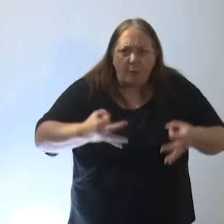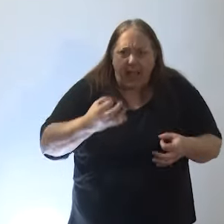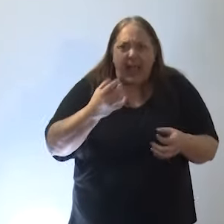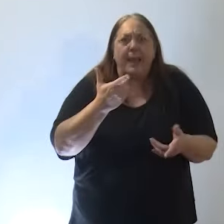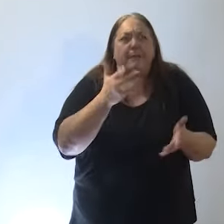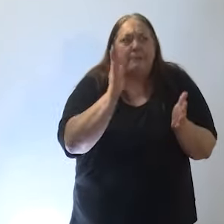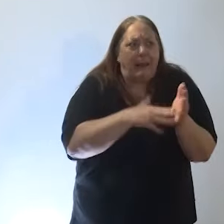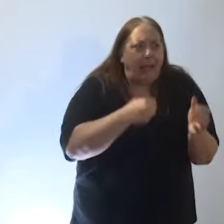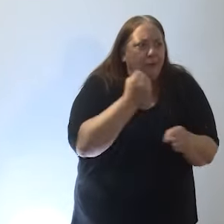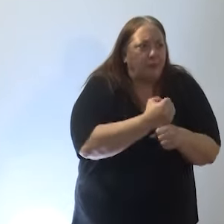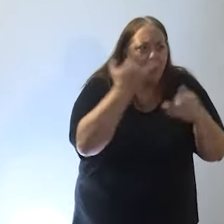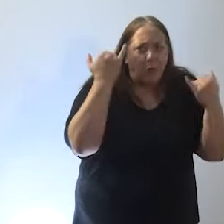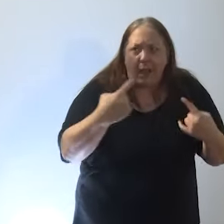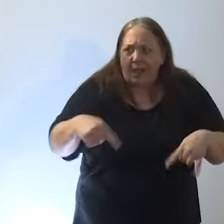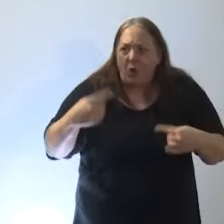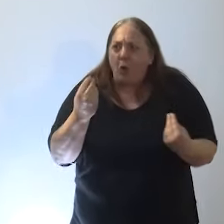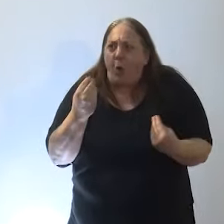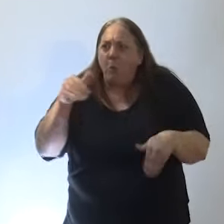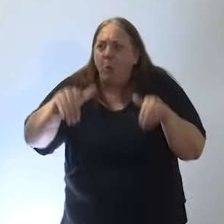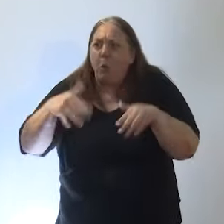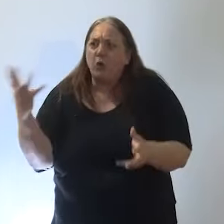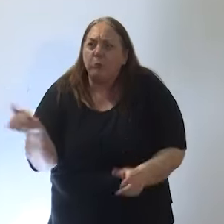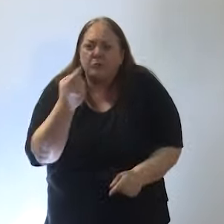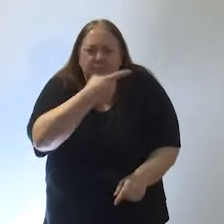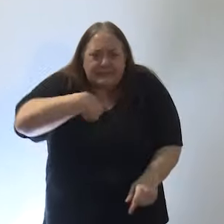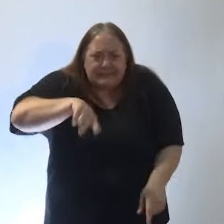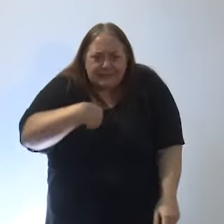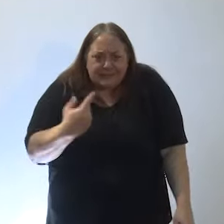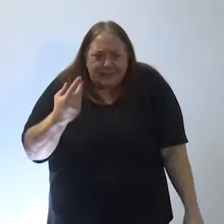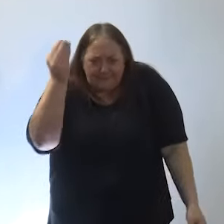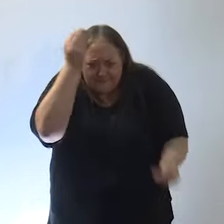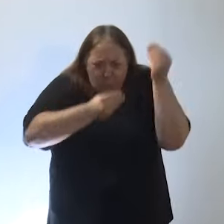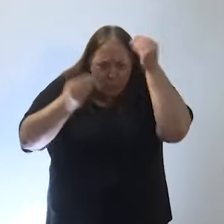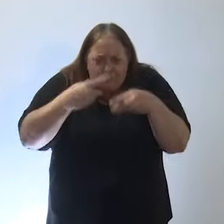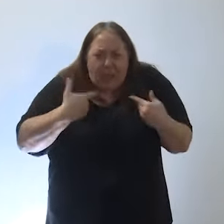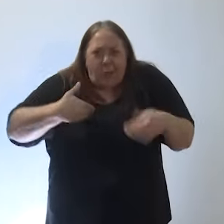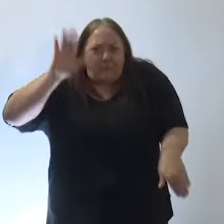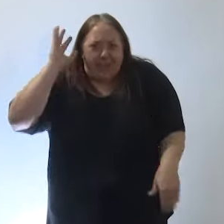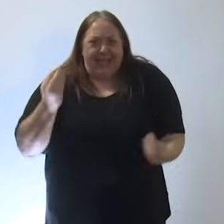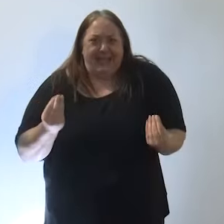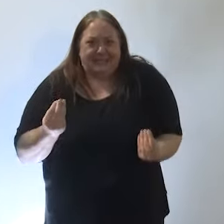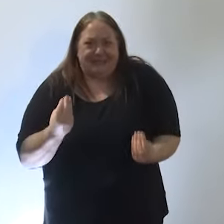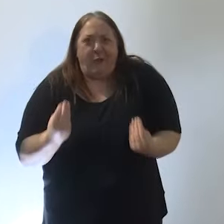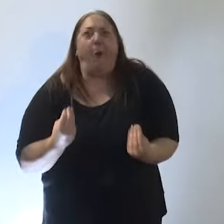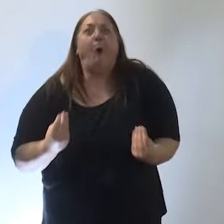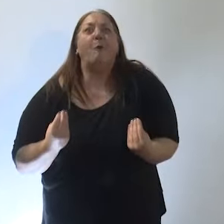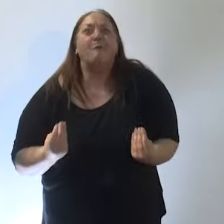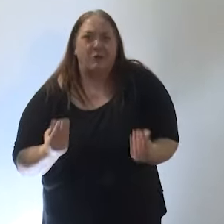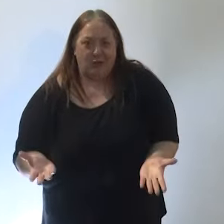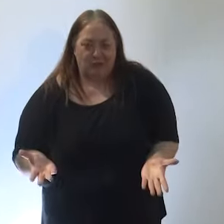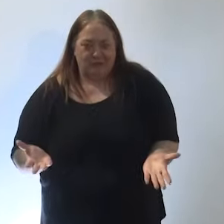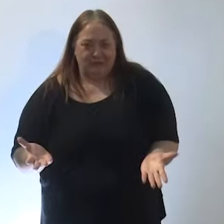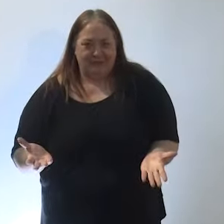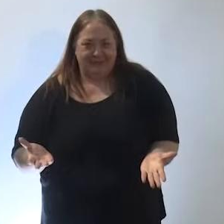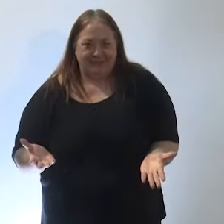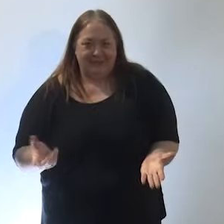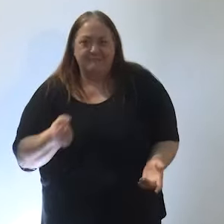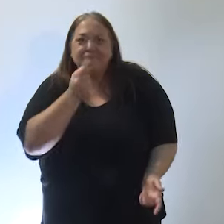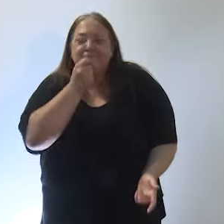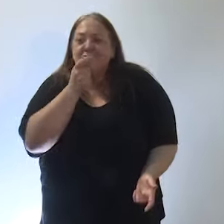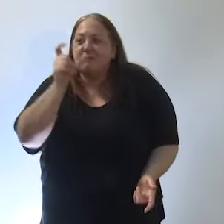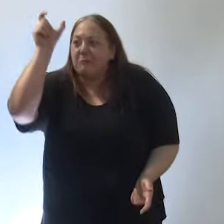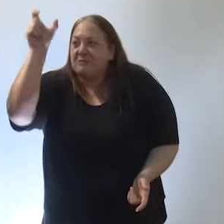formalizados eso es lo que nos tiene que preocupar incluso aún más no o sea es más factible que alguien que no tenga lazos